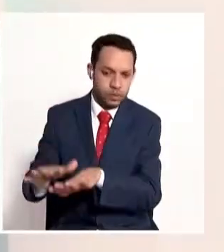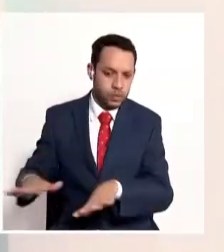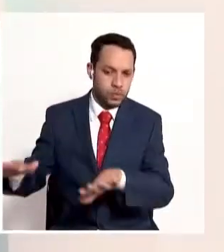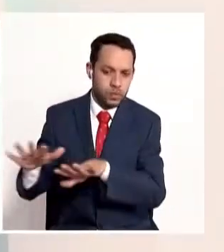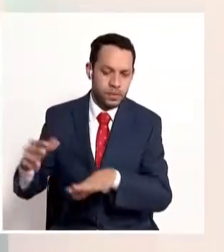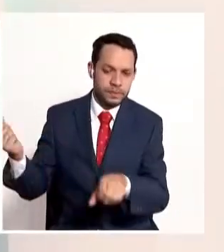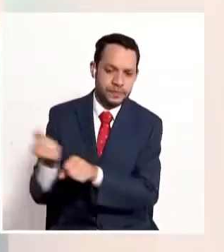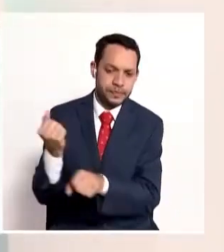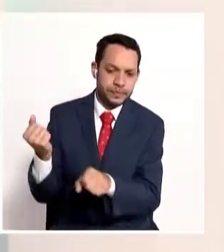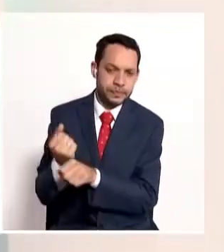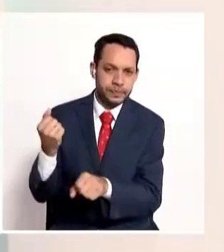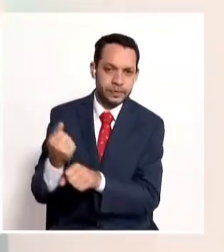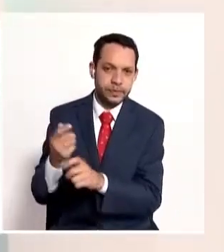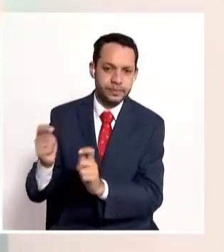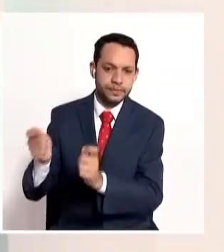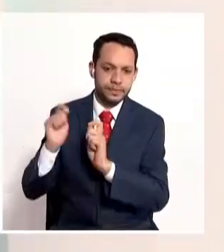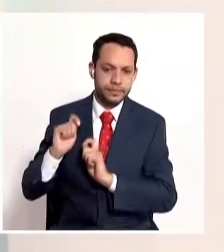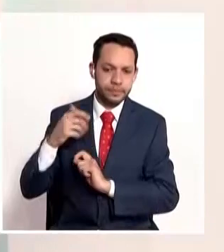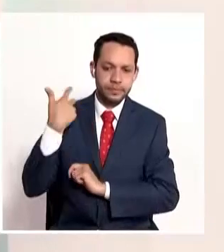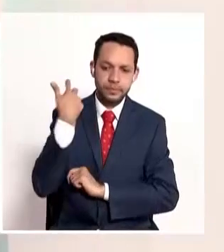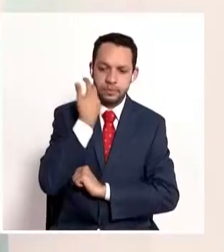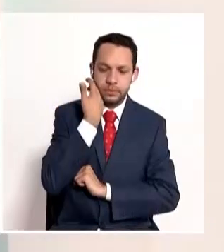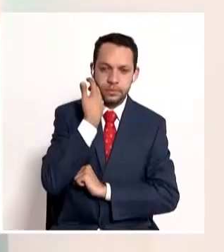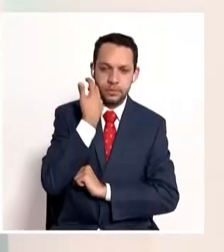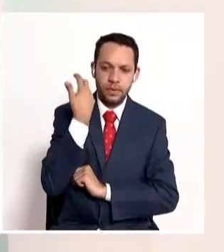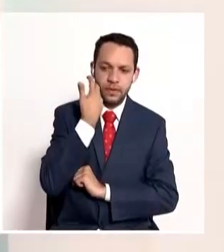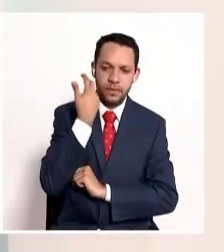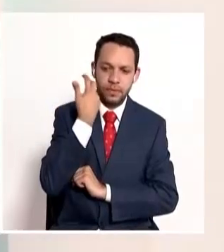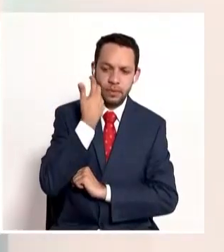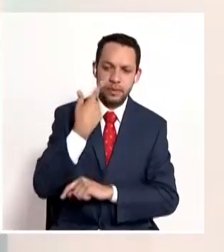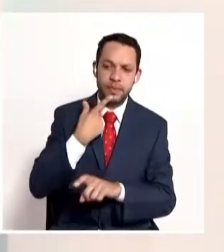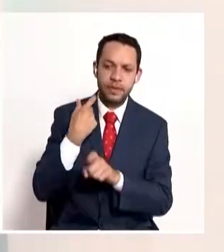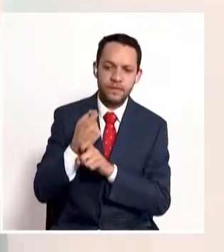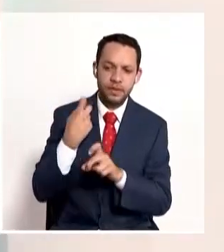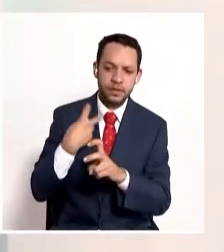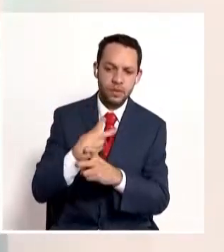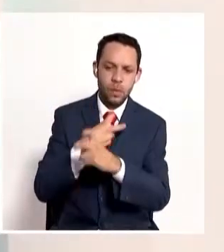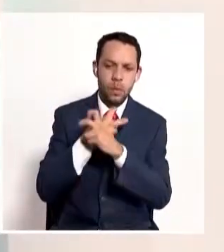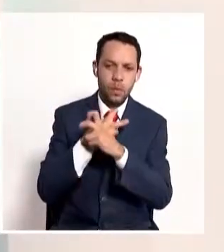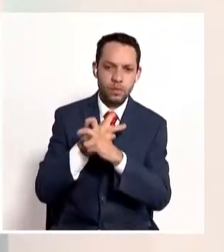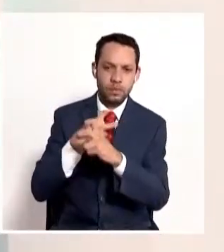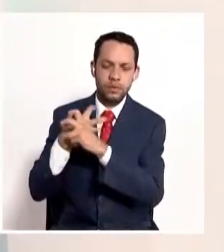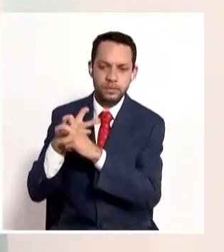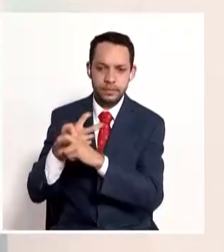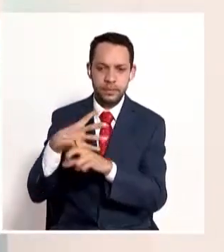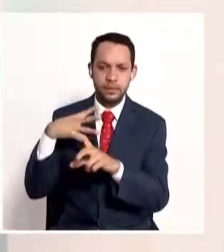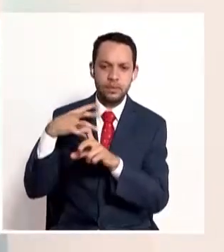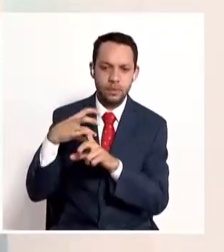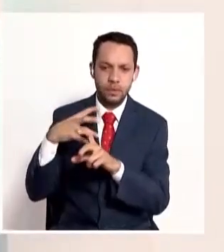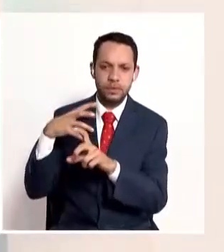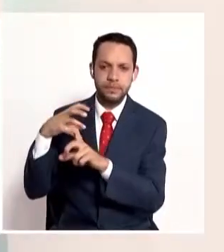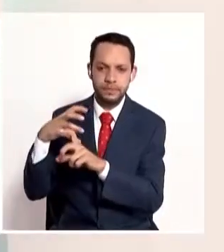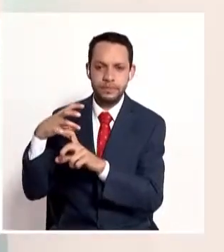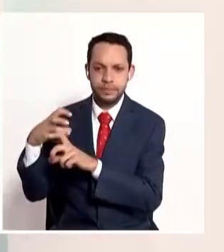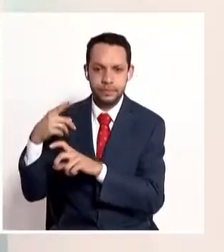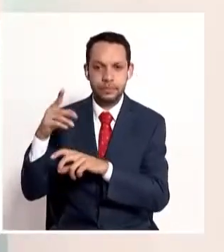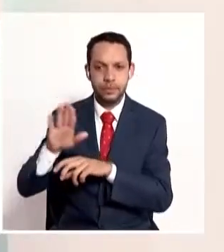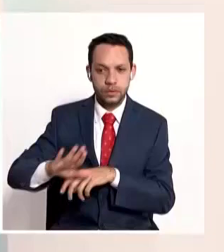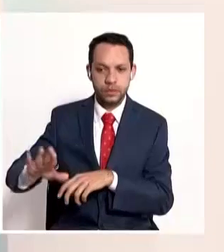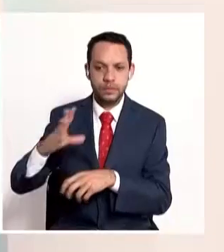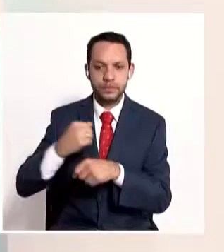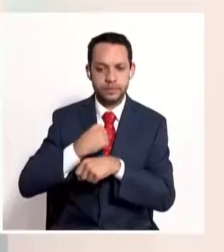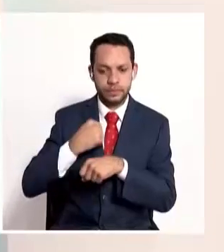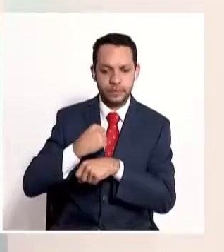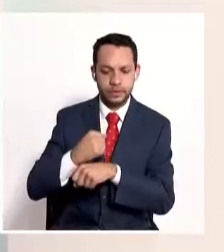origen laboral que están directamente relacionadas con las articulaciones entonces hay que ver y si están en sus trabajos